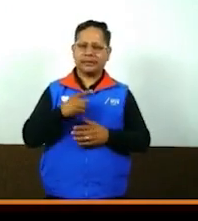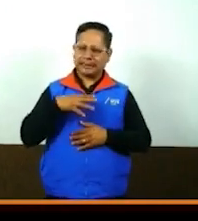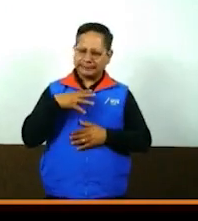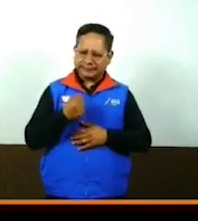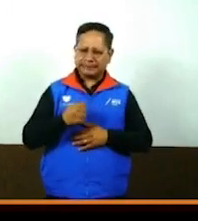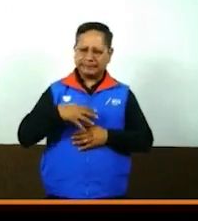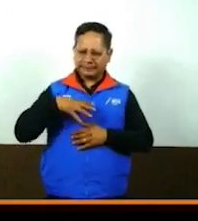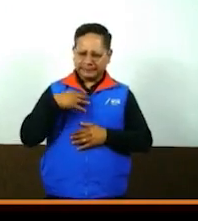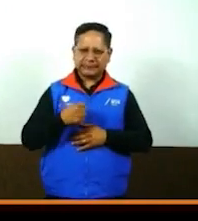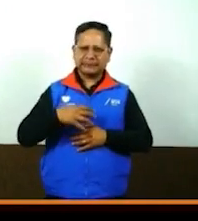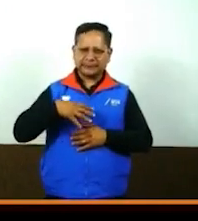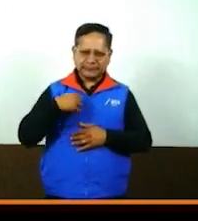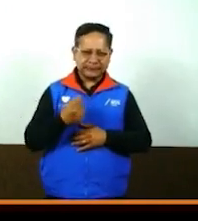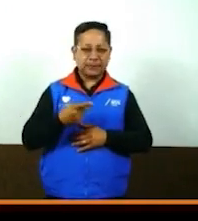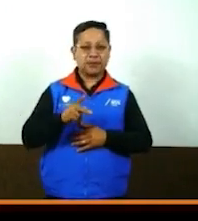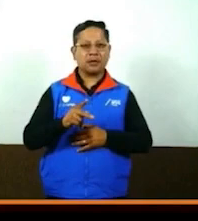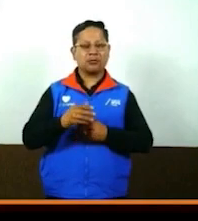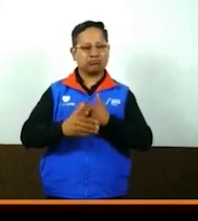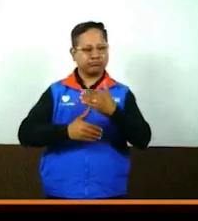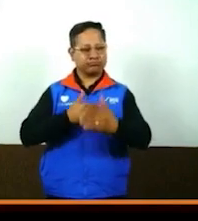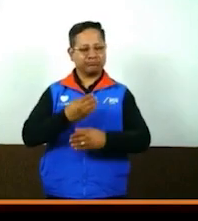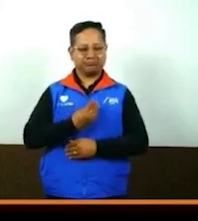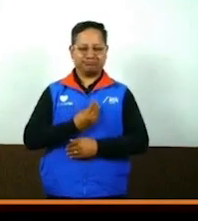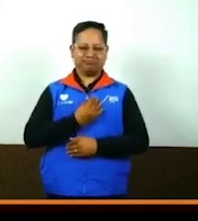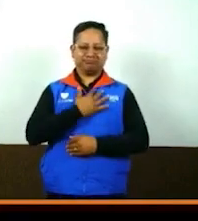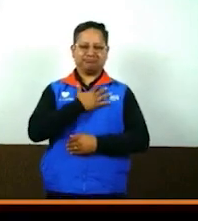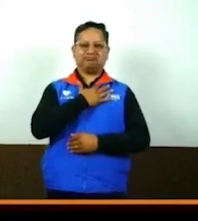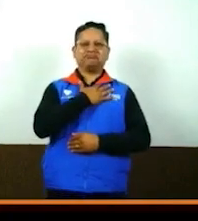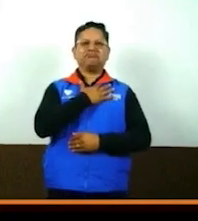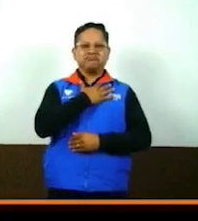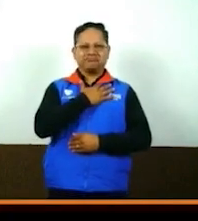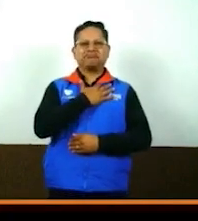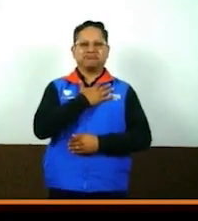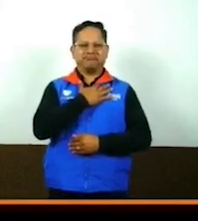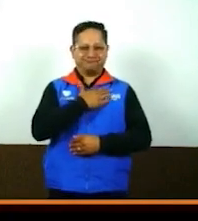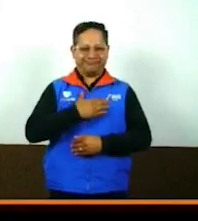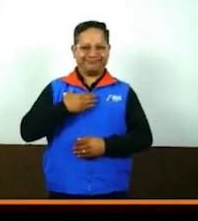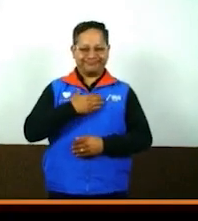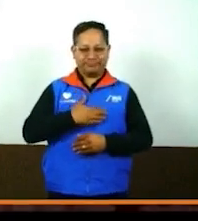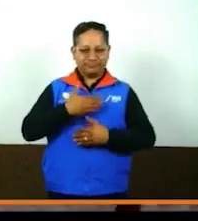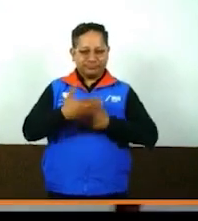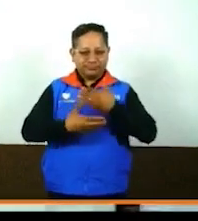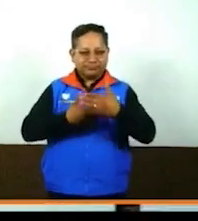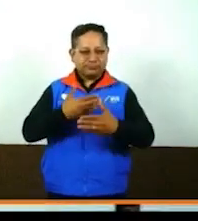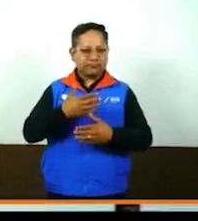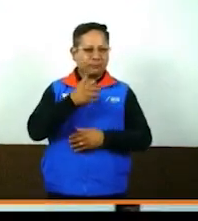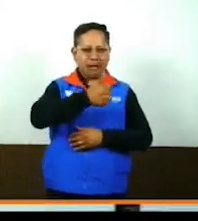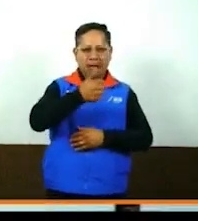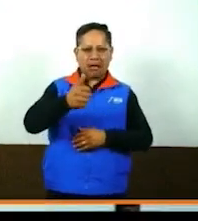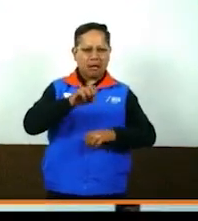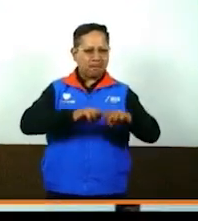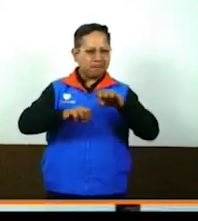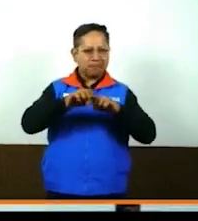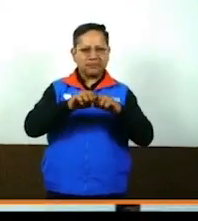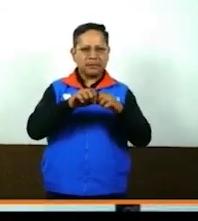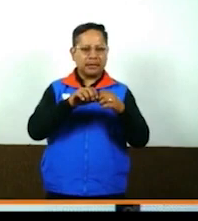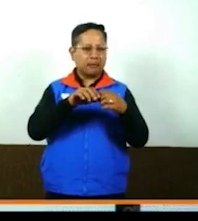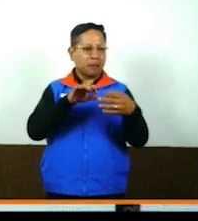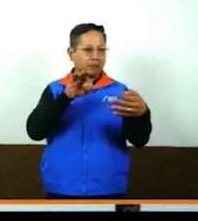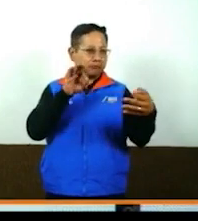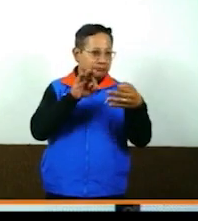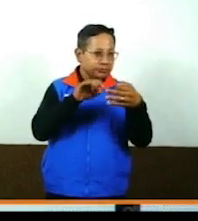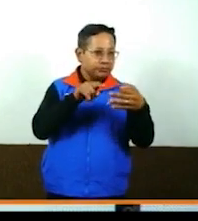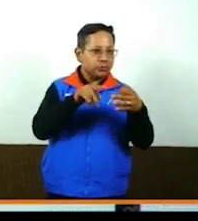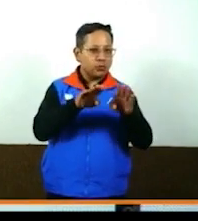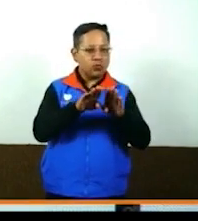intenso, es un trabajo muy gratificante porque significa ver el proceso de cada empresa, a veces de más cerca, a veces un